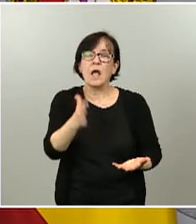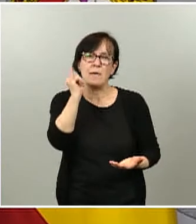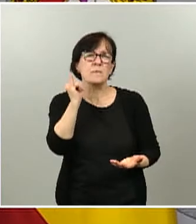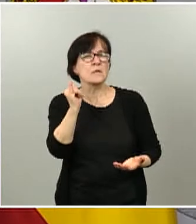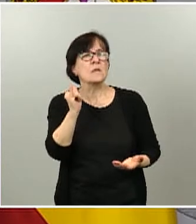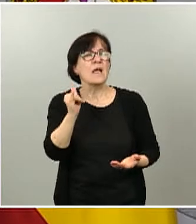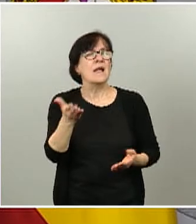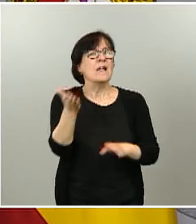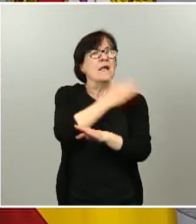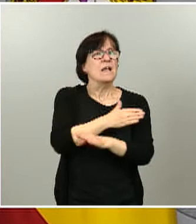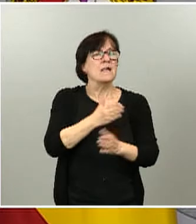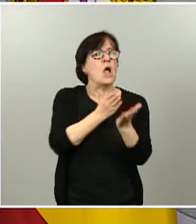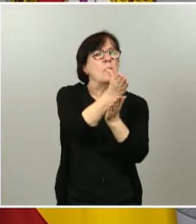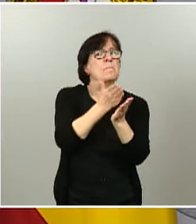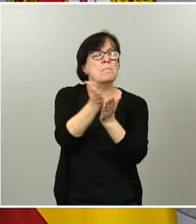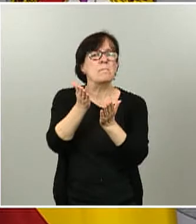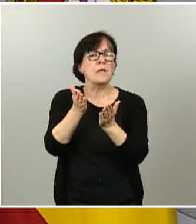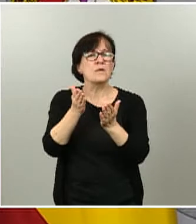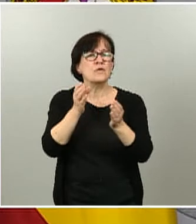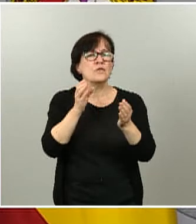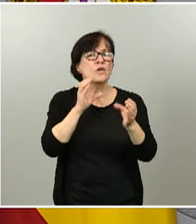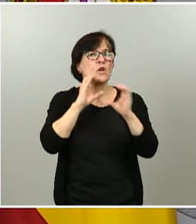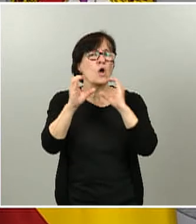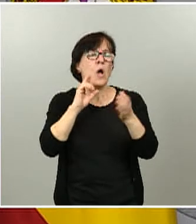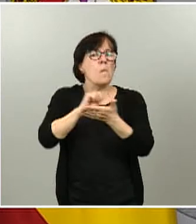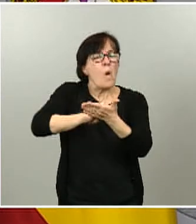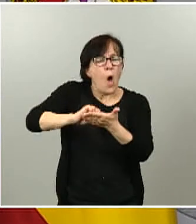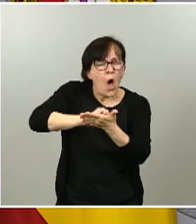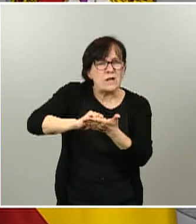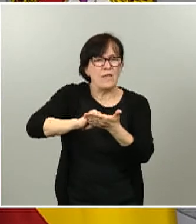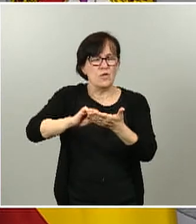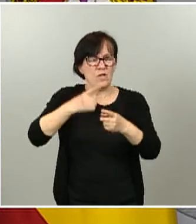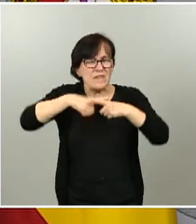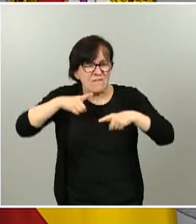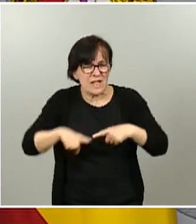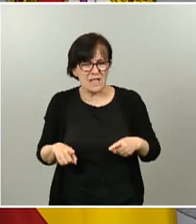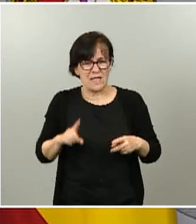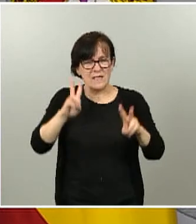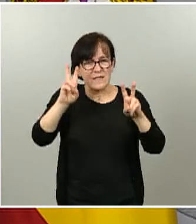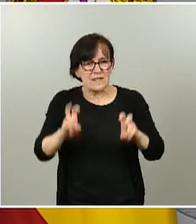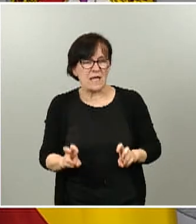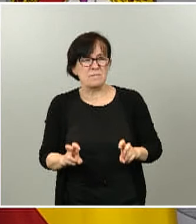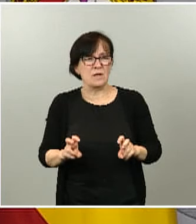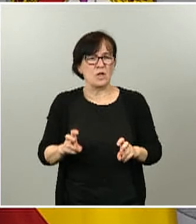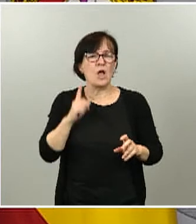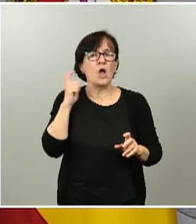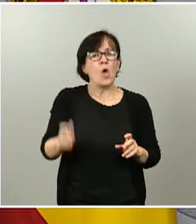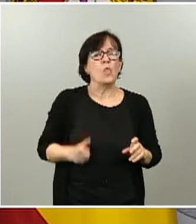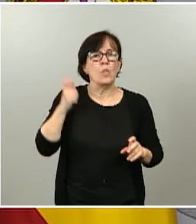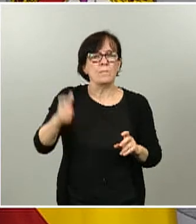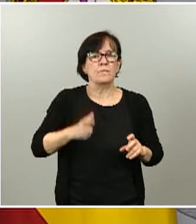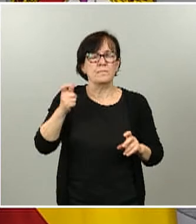medios de comunicación diferentes borradores o diferentes cuestiones relativas a la duración de la prórroga, una